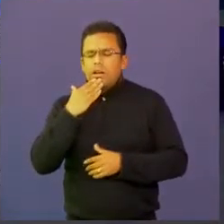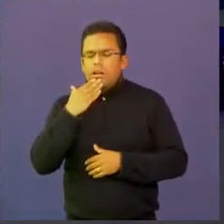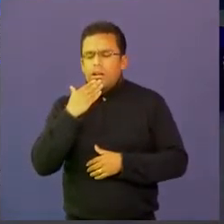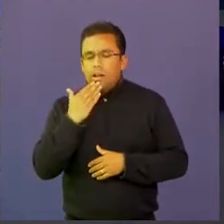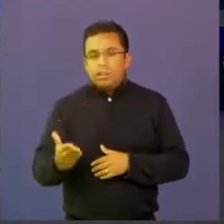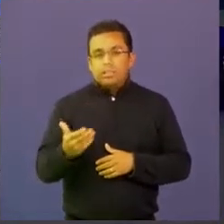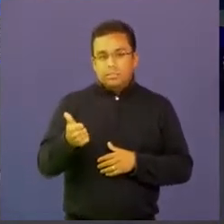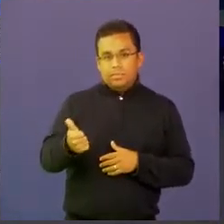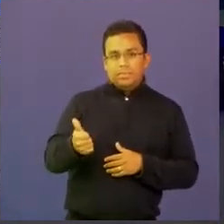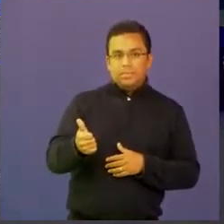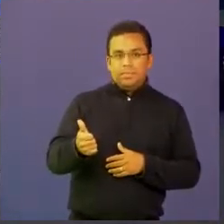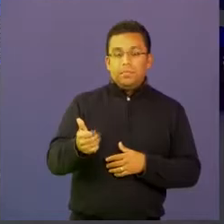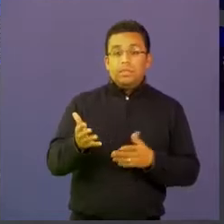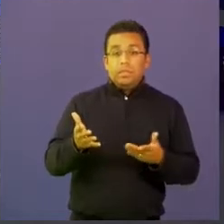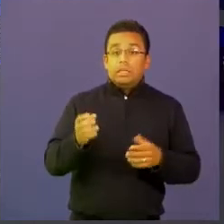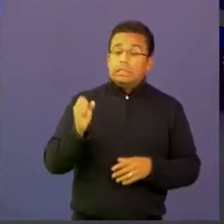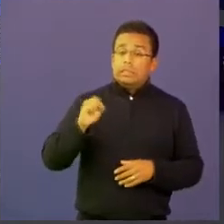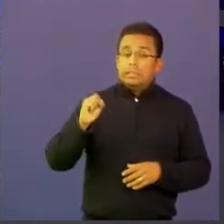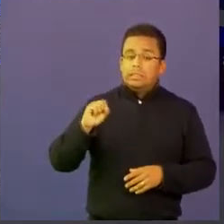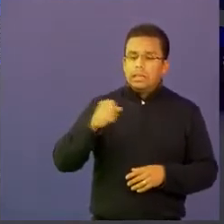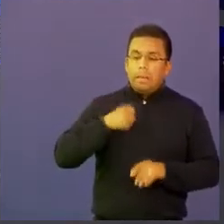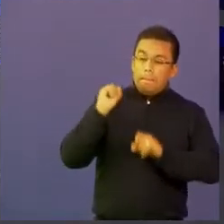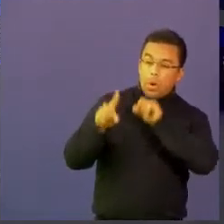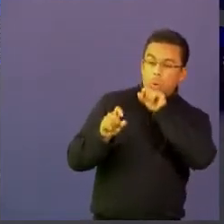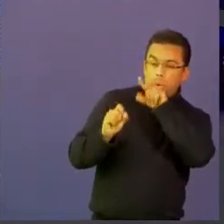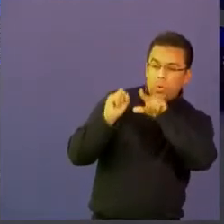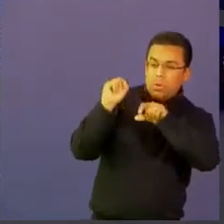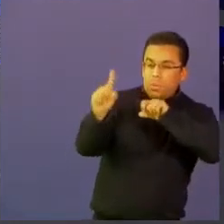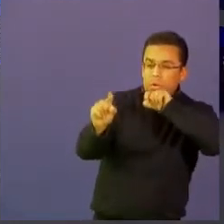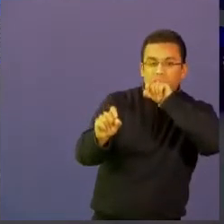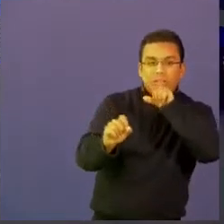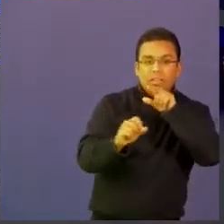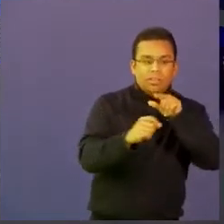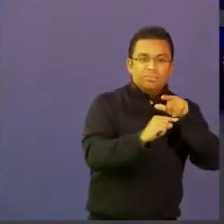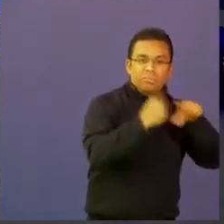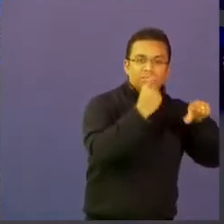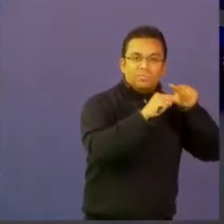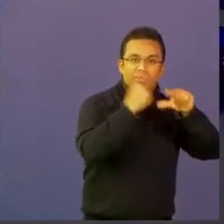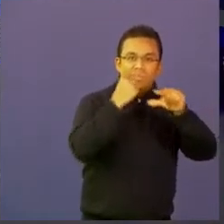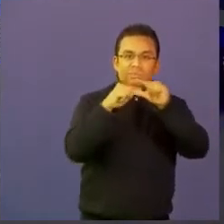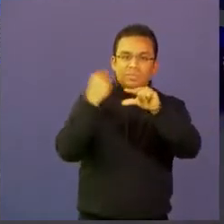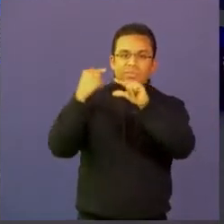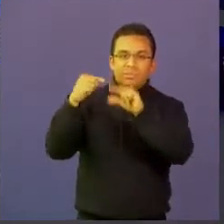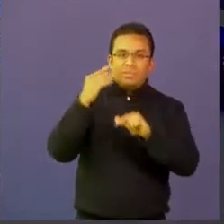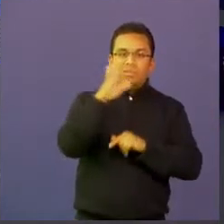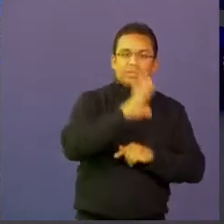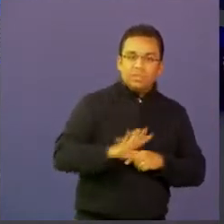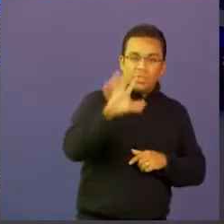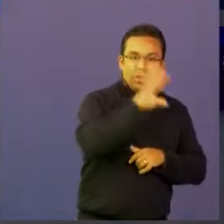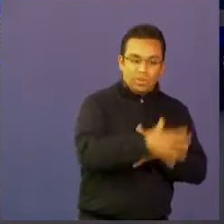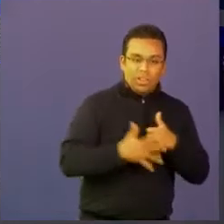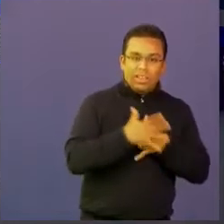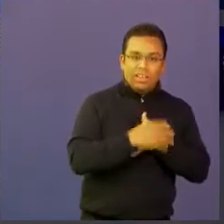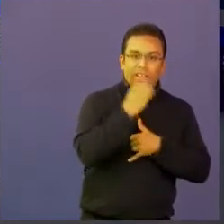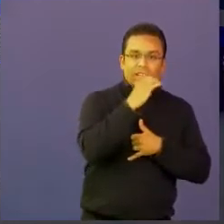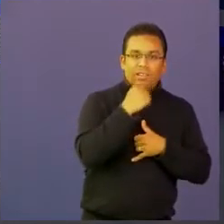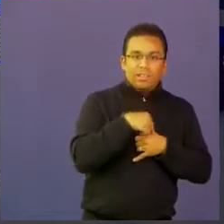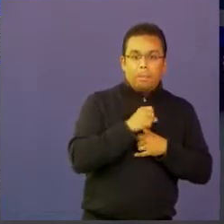y si tenemos tenemos más inquietudes que nos están llegando desde los maestros en toda Colombia